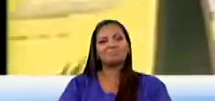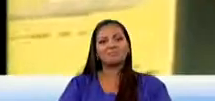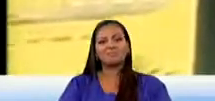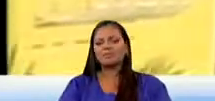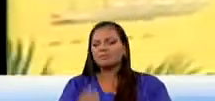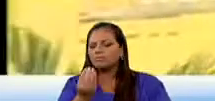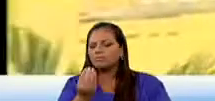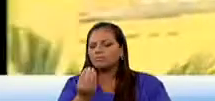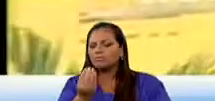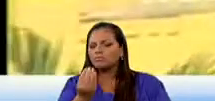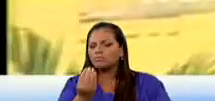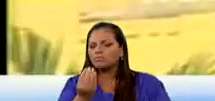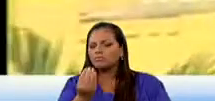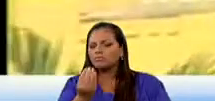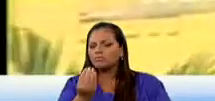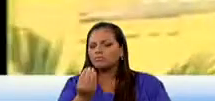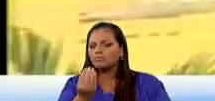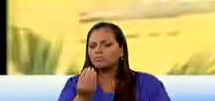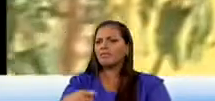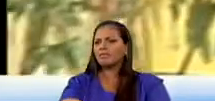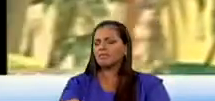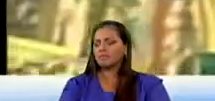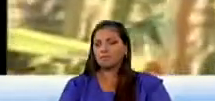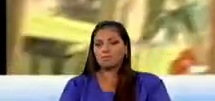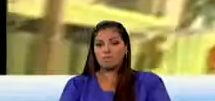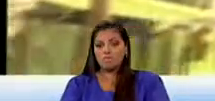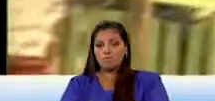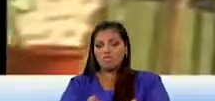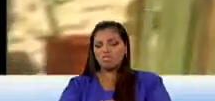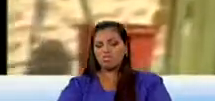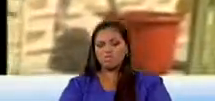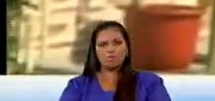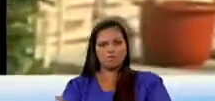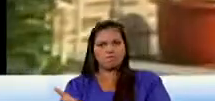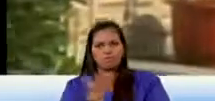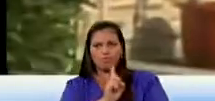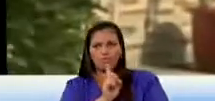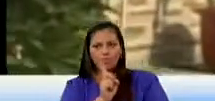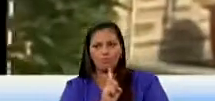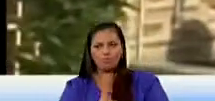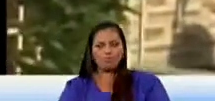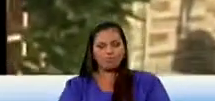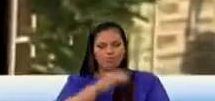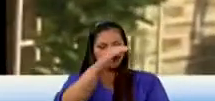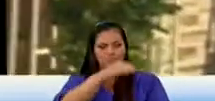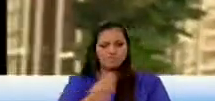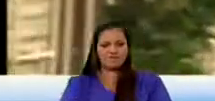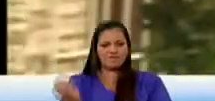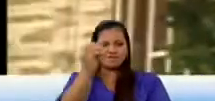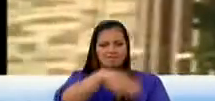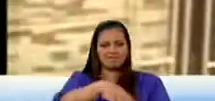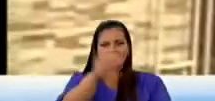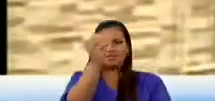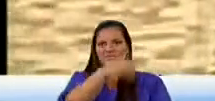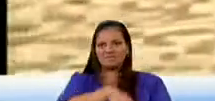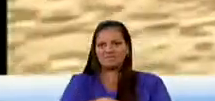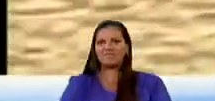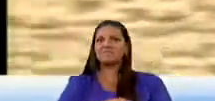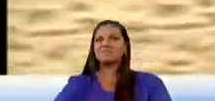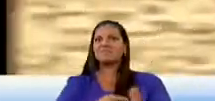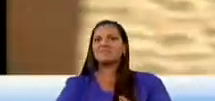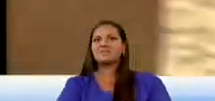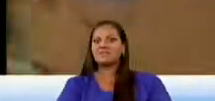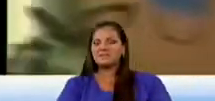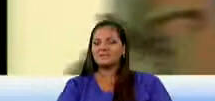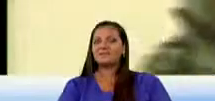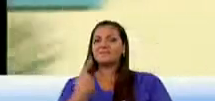jardineras, que haya una disposición correcta de la basura y además, lo más importante, una actitud positiva y amable